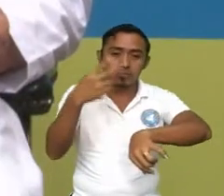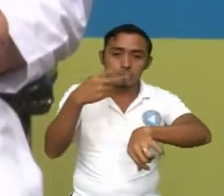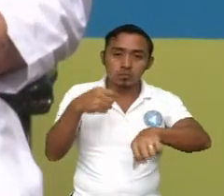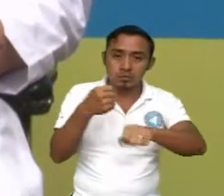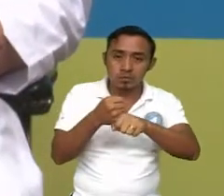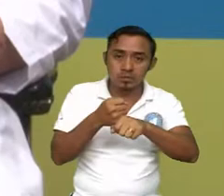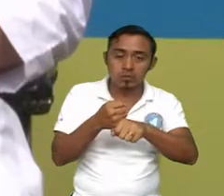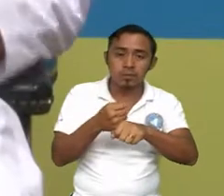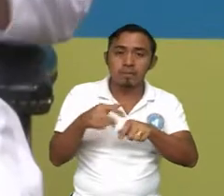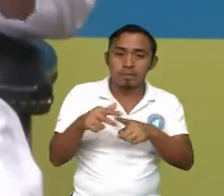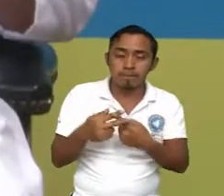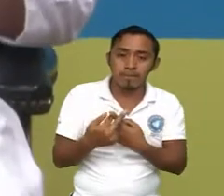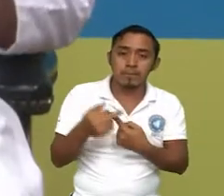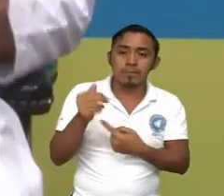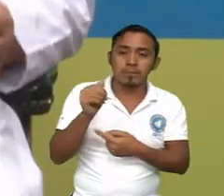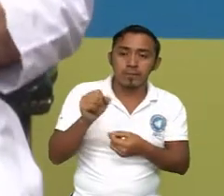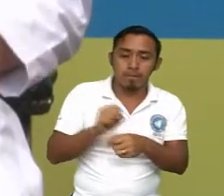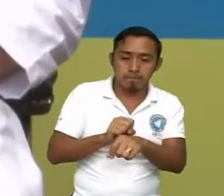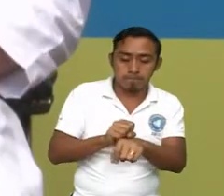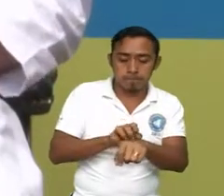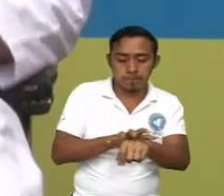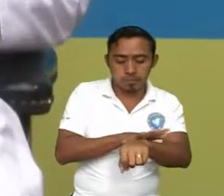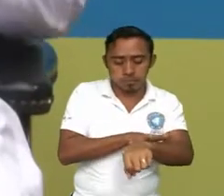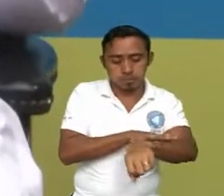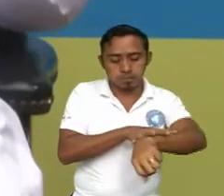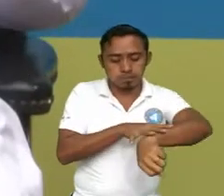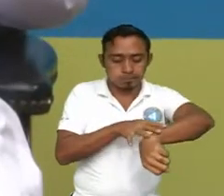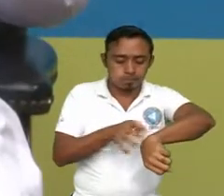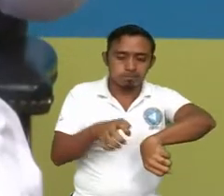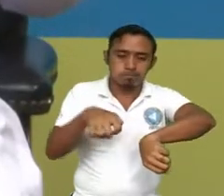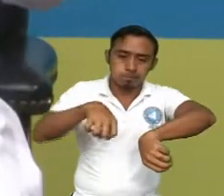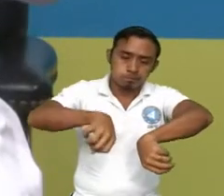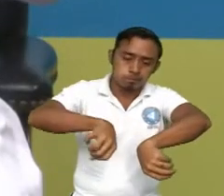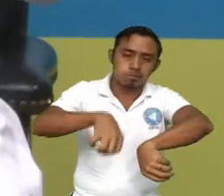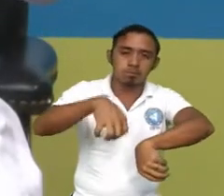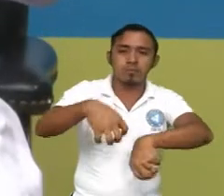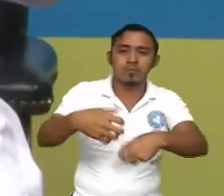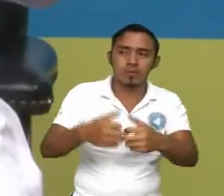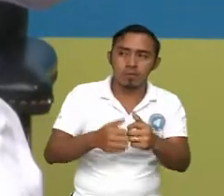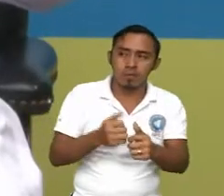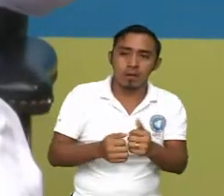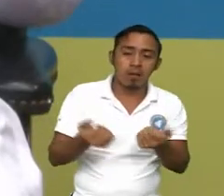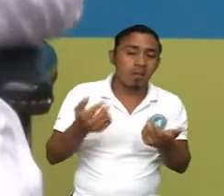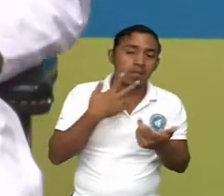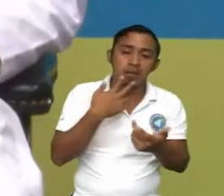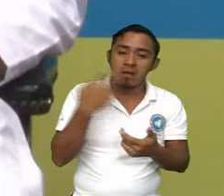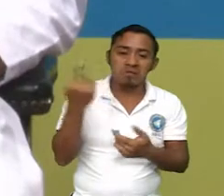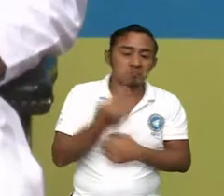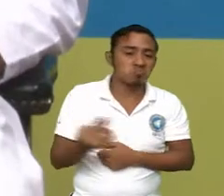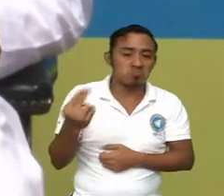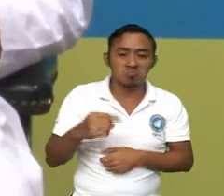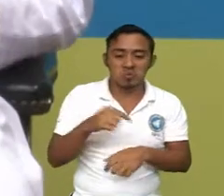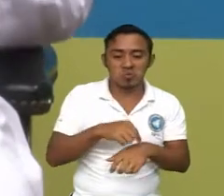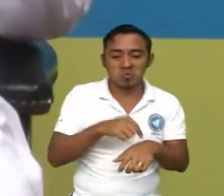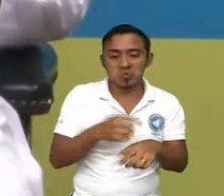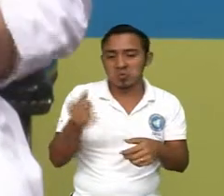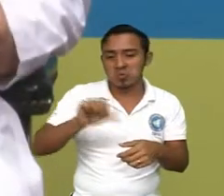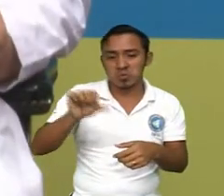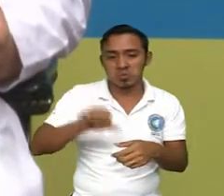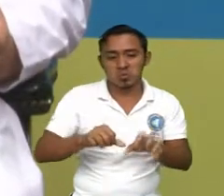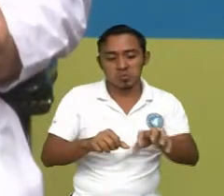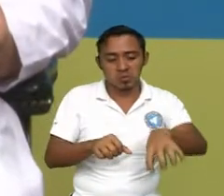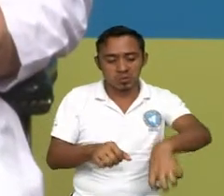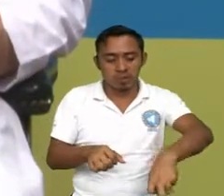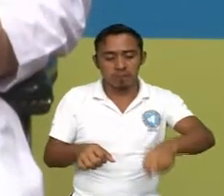de haber iniciado un brote puede tener ya afectaciones a nivel de la funcionabilidad de las articulaciones de las